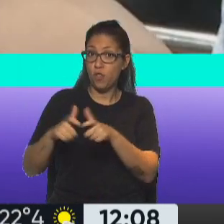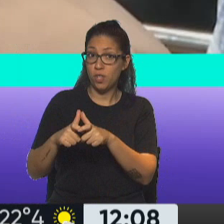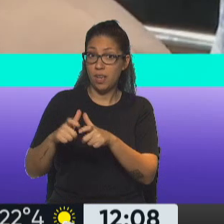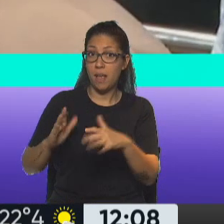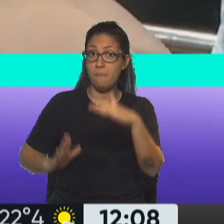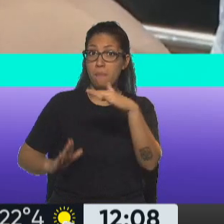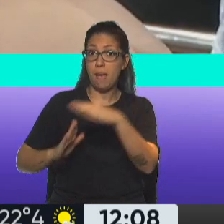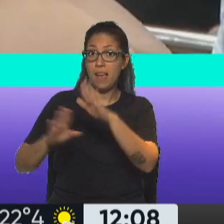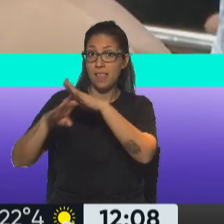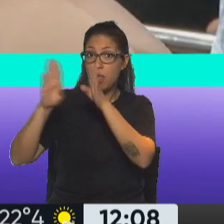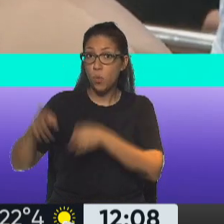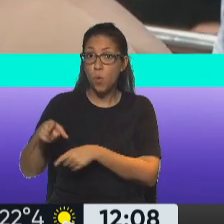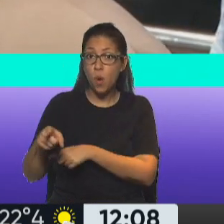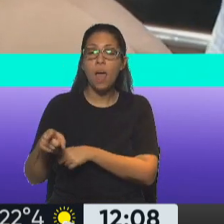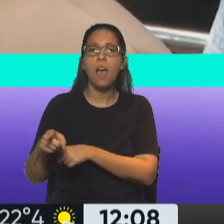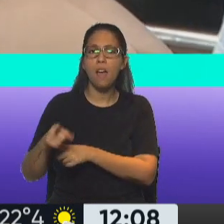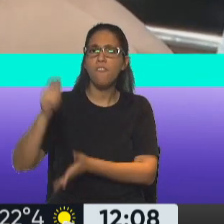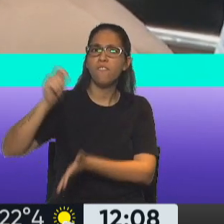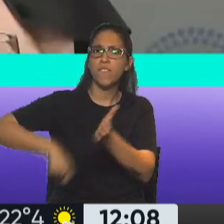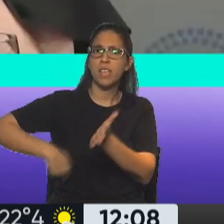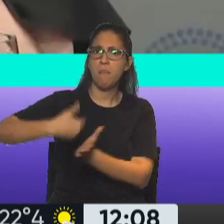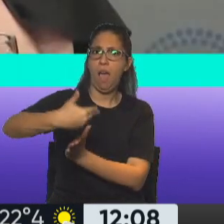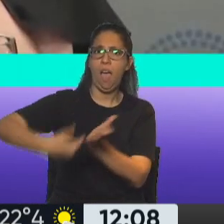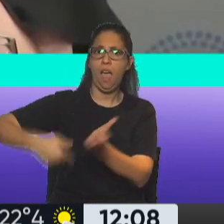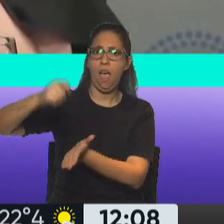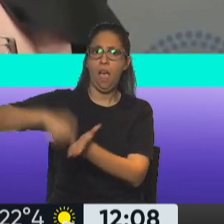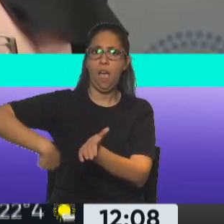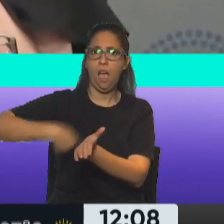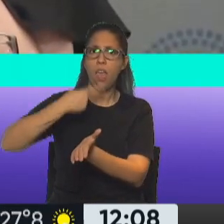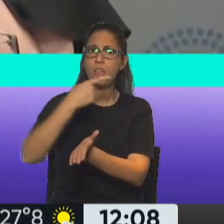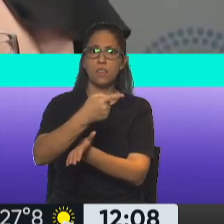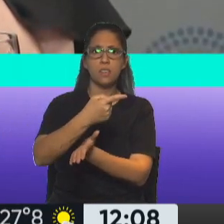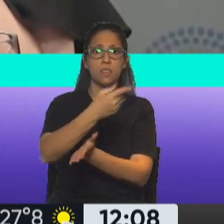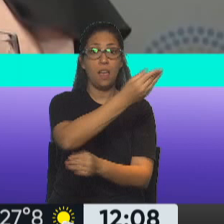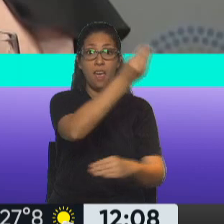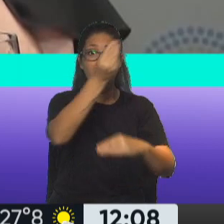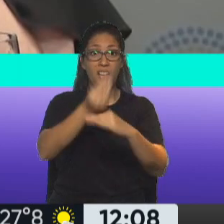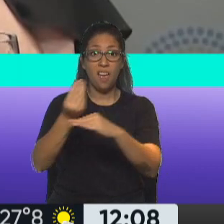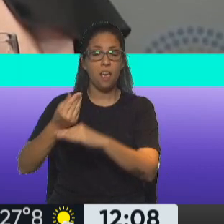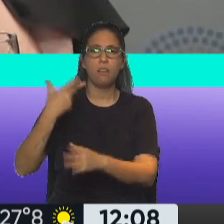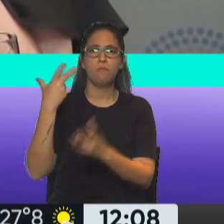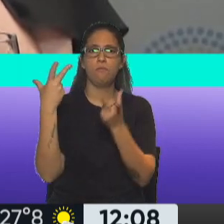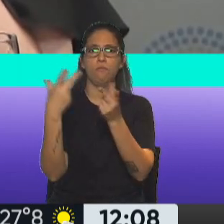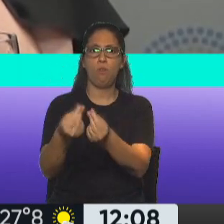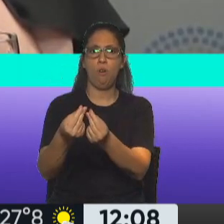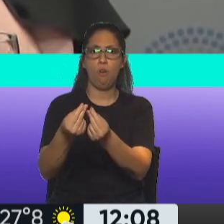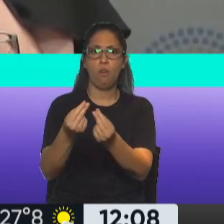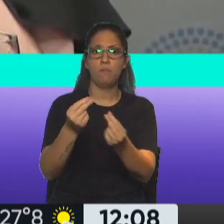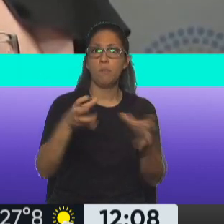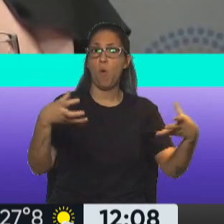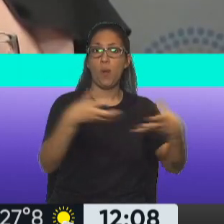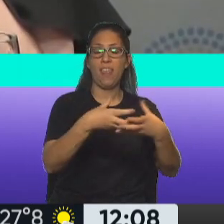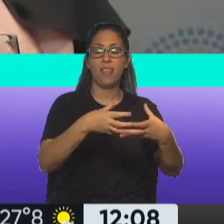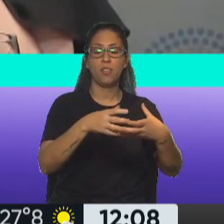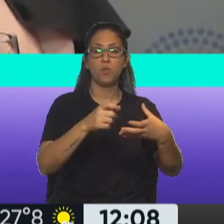Magistratura firma el fallo anulando la representatividad del bloque Unidad